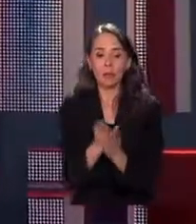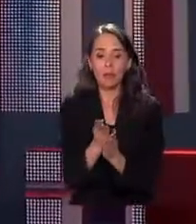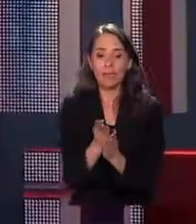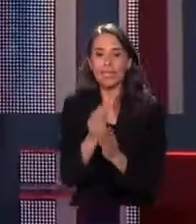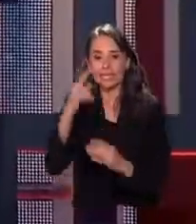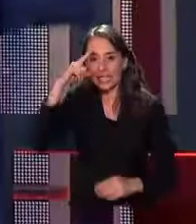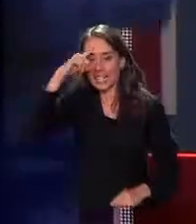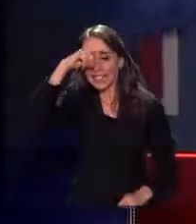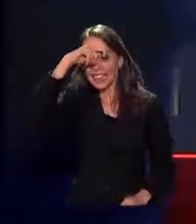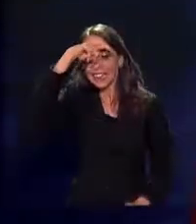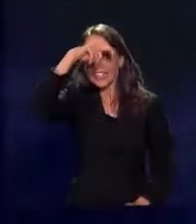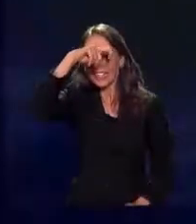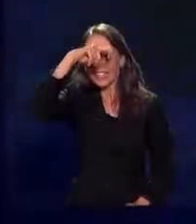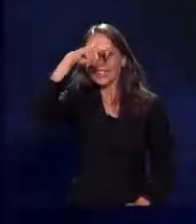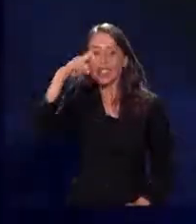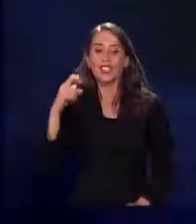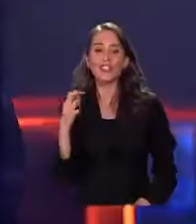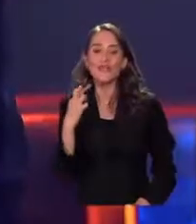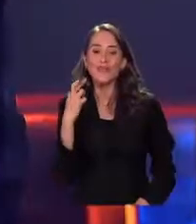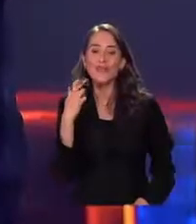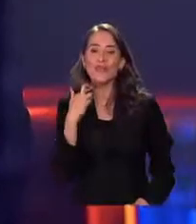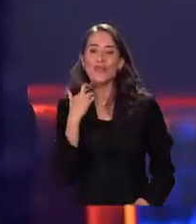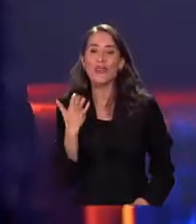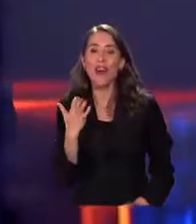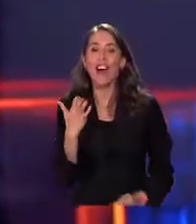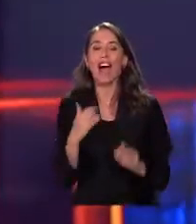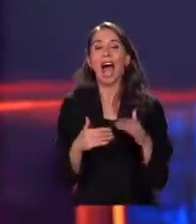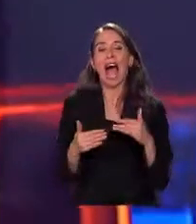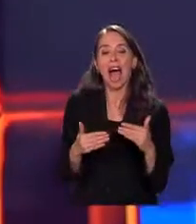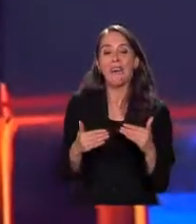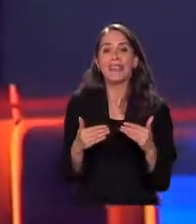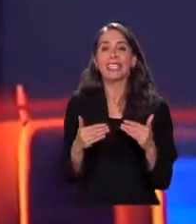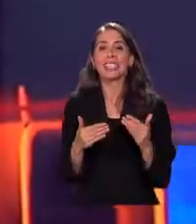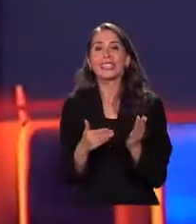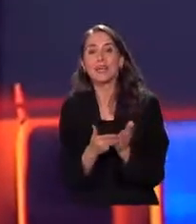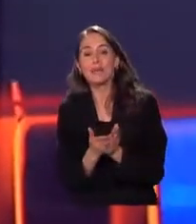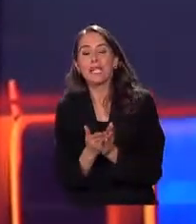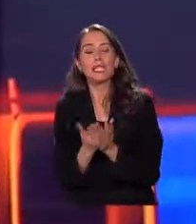cierta dificultad porque al principio como que nos tenemos que enrielar.